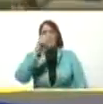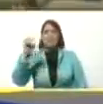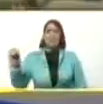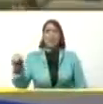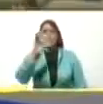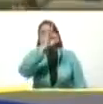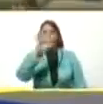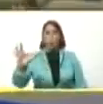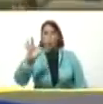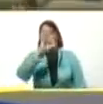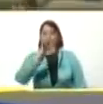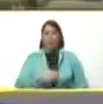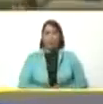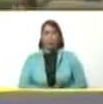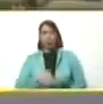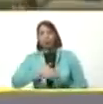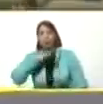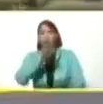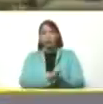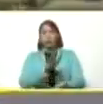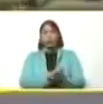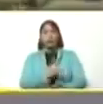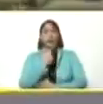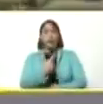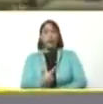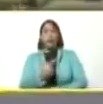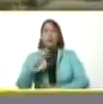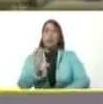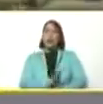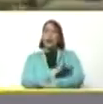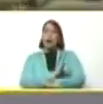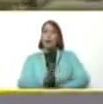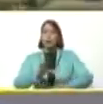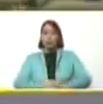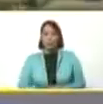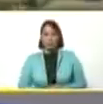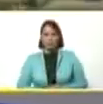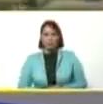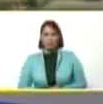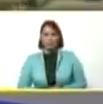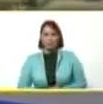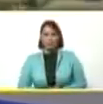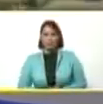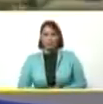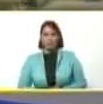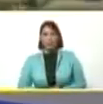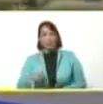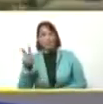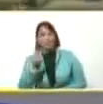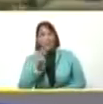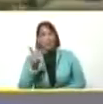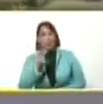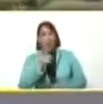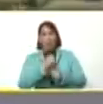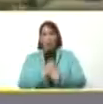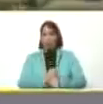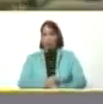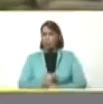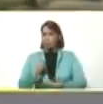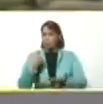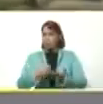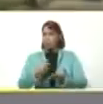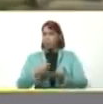100%, con tranquilidad, como dice la canción, con tranquilidad. Venezuela espera